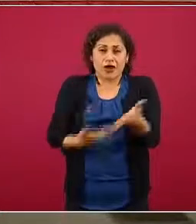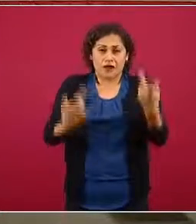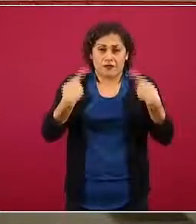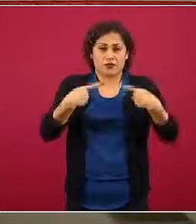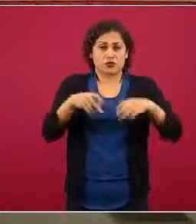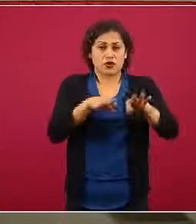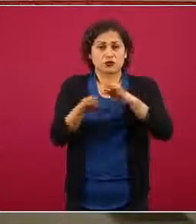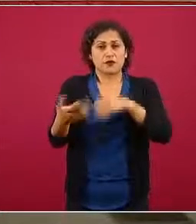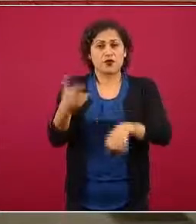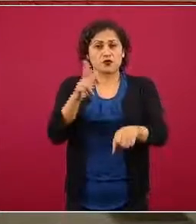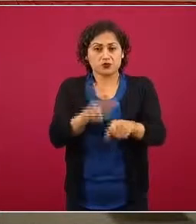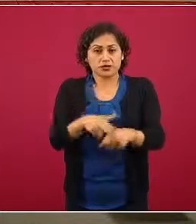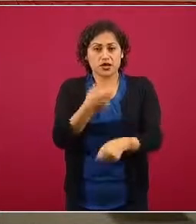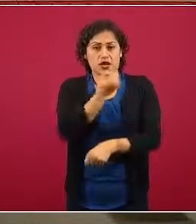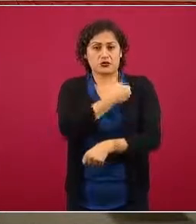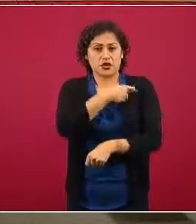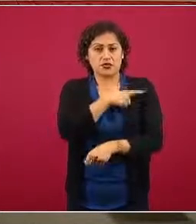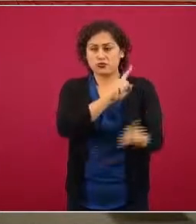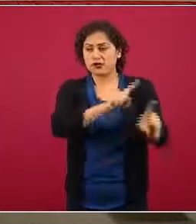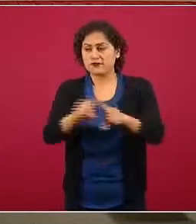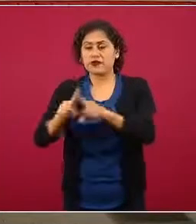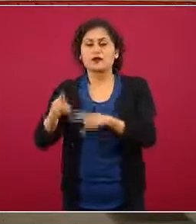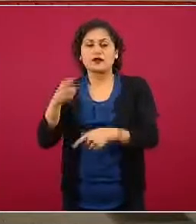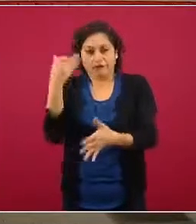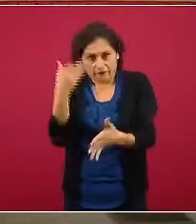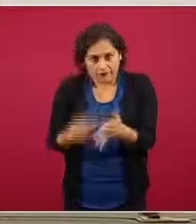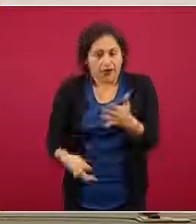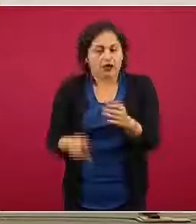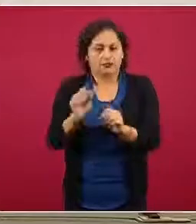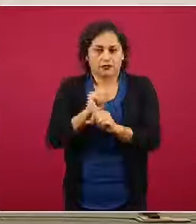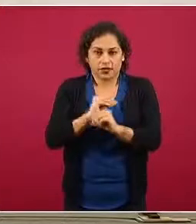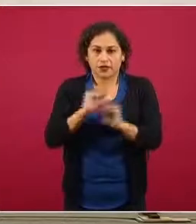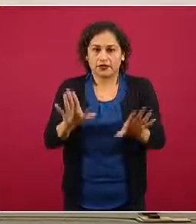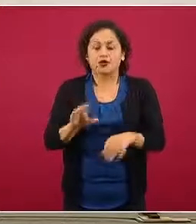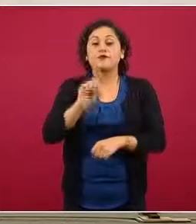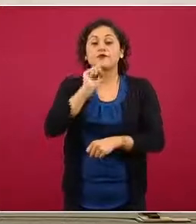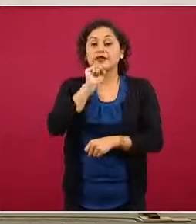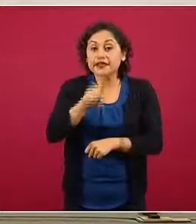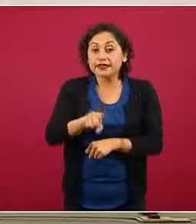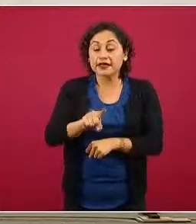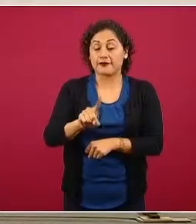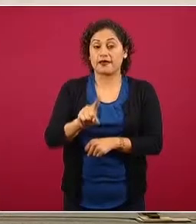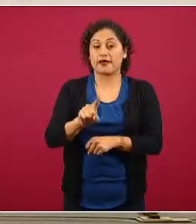entre ellos el personal de vacunación. Y la red de frío